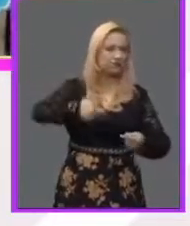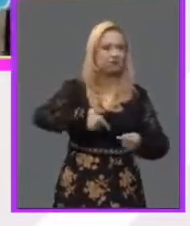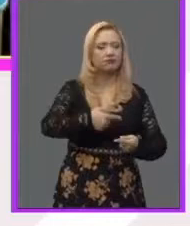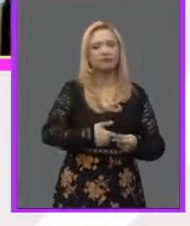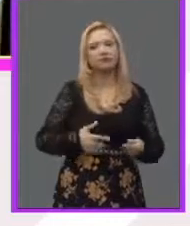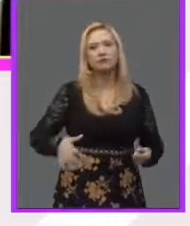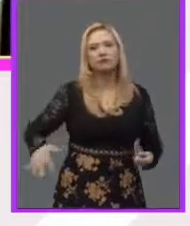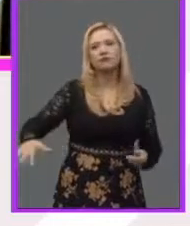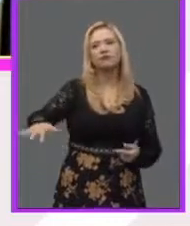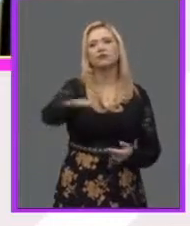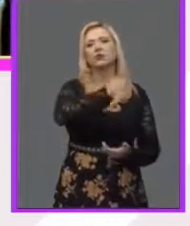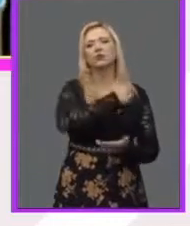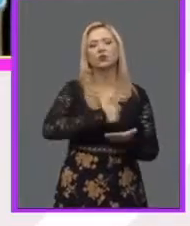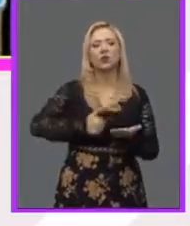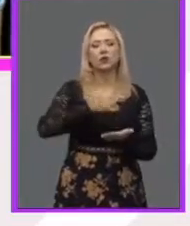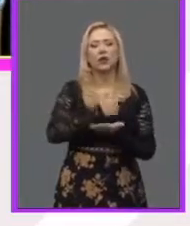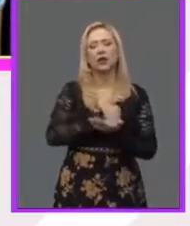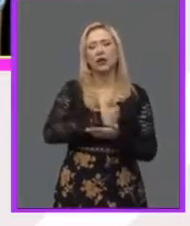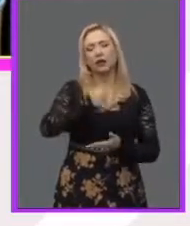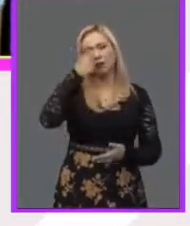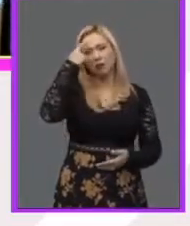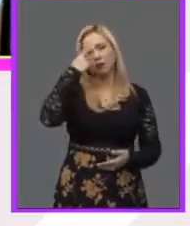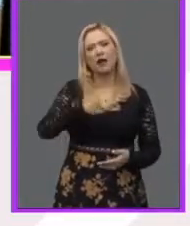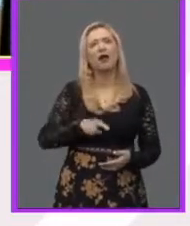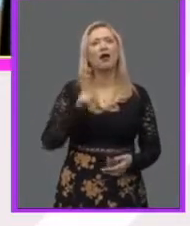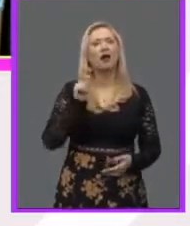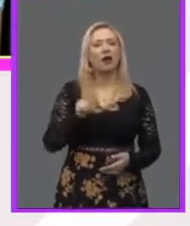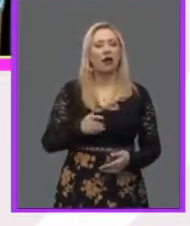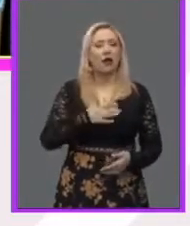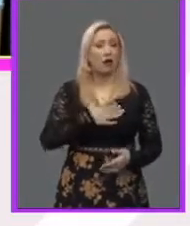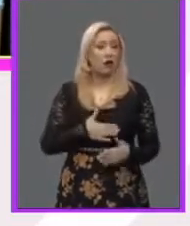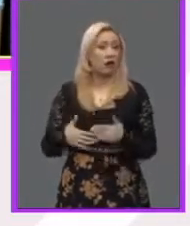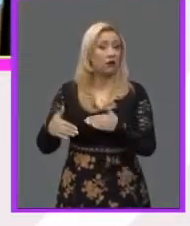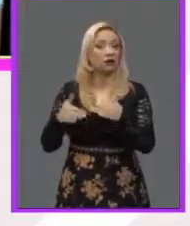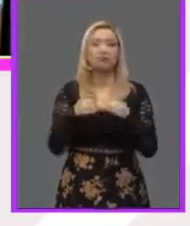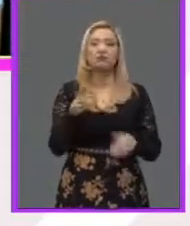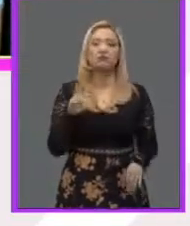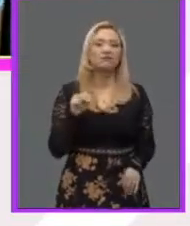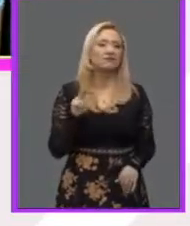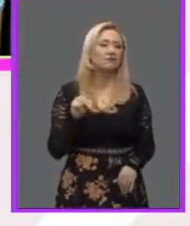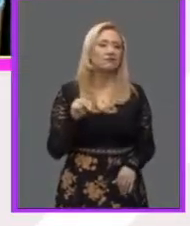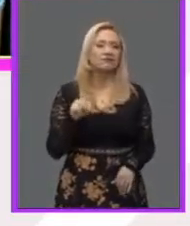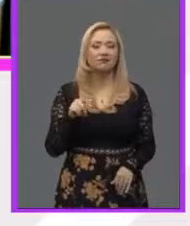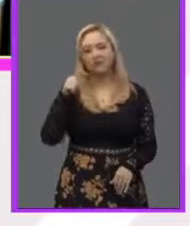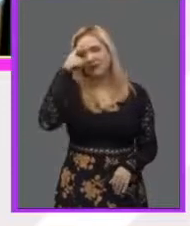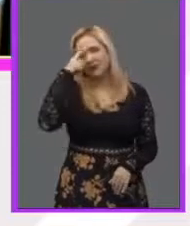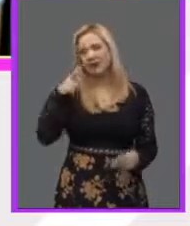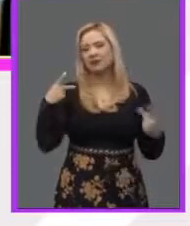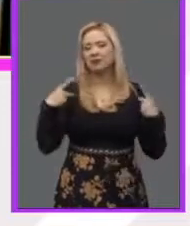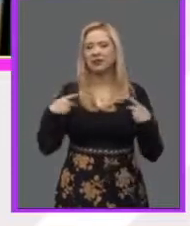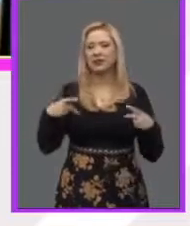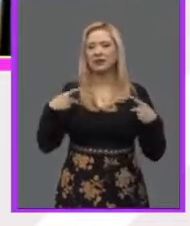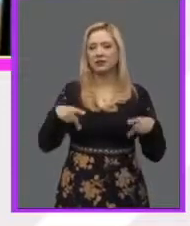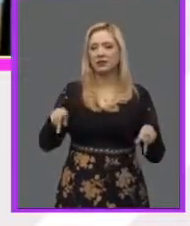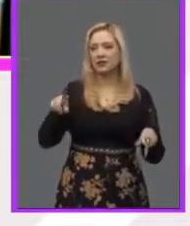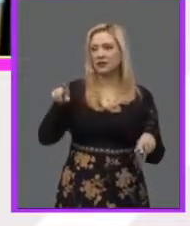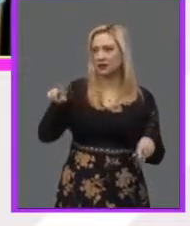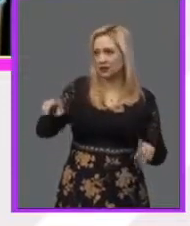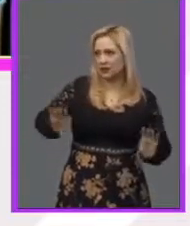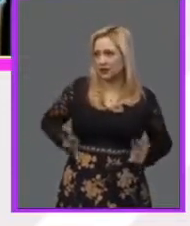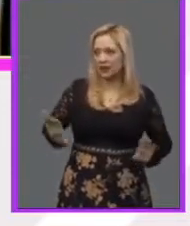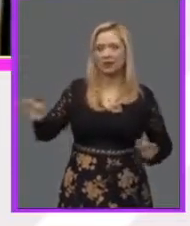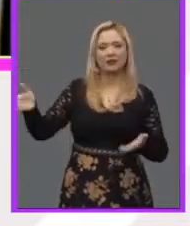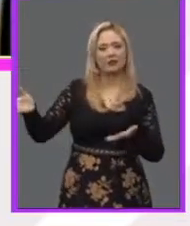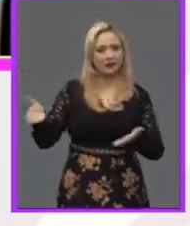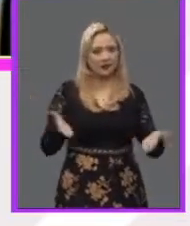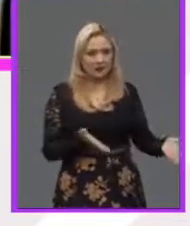En general, las ciudades no son neutras, ¿no? O sea, cuando se han diseñado las ciudades, también se han definido los espacios y por lo tanto quiénes los van a ocupar, ¿no? Y